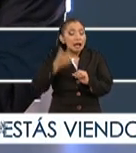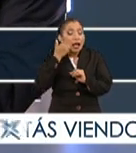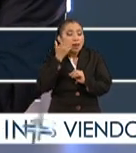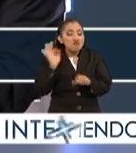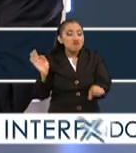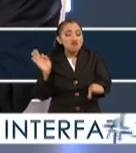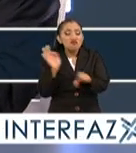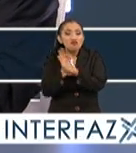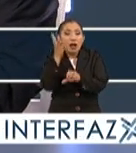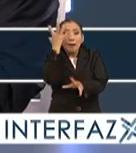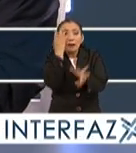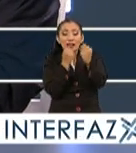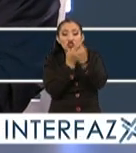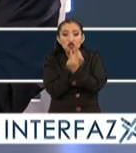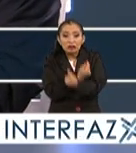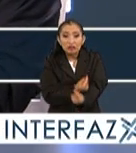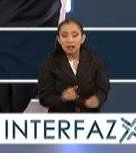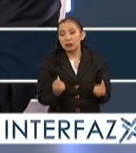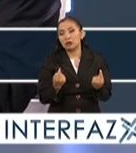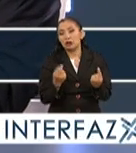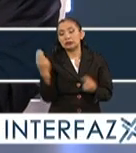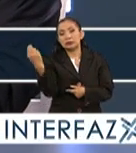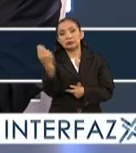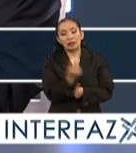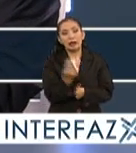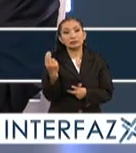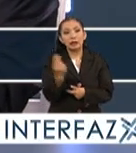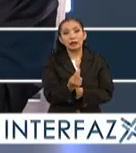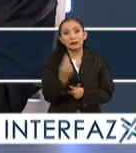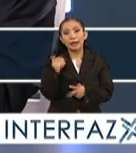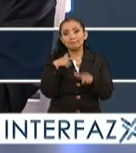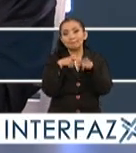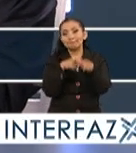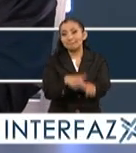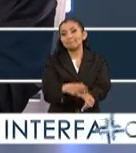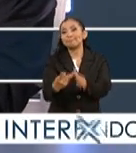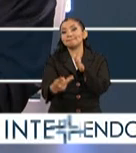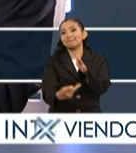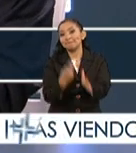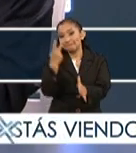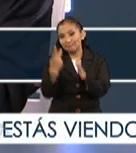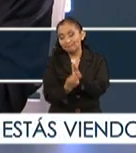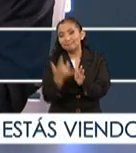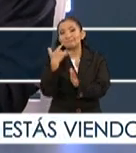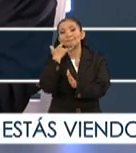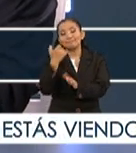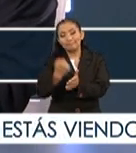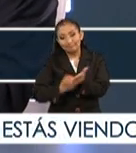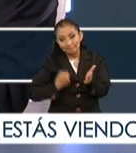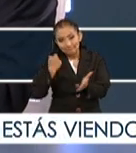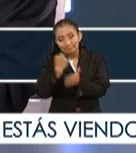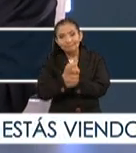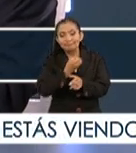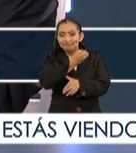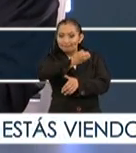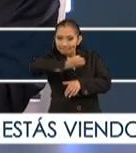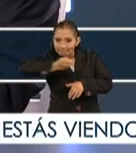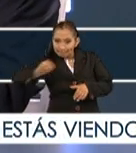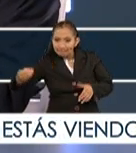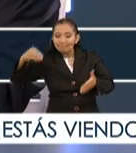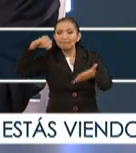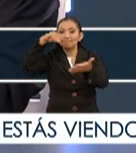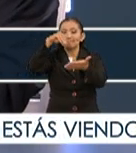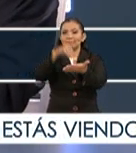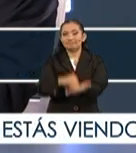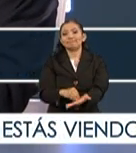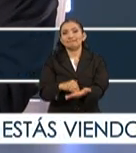poder fortalecer el aprendizaje de las niñas y niños, requiere continuidad, perseverancia, disciplina en la